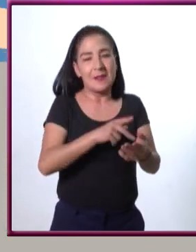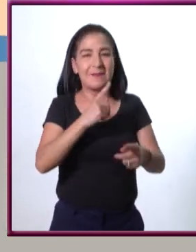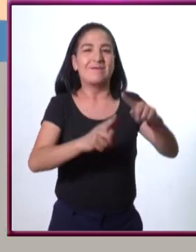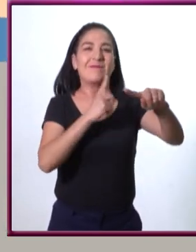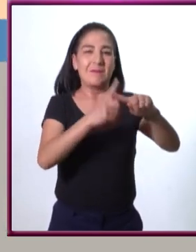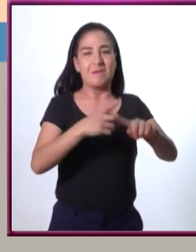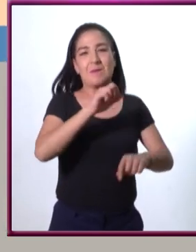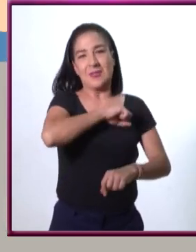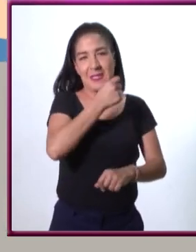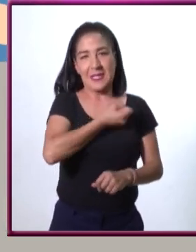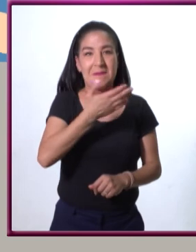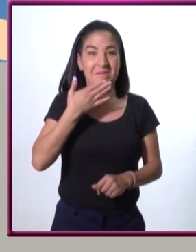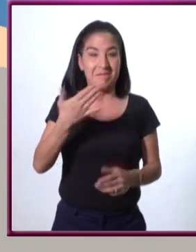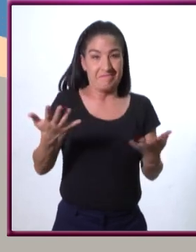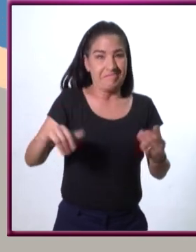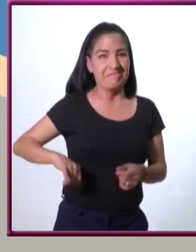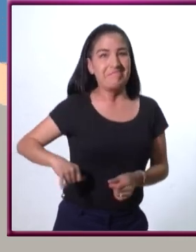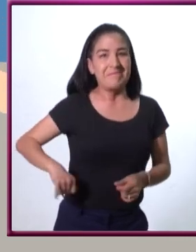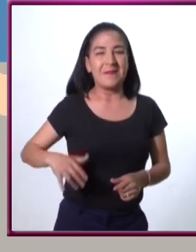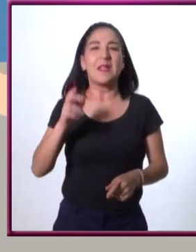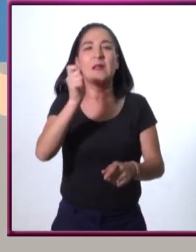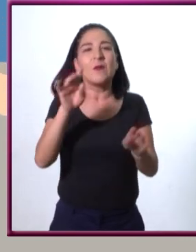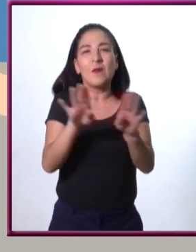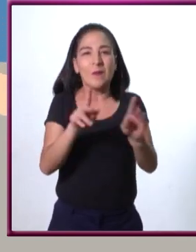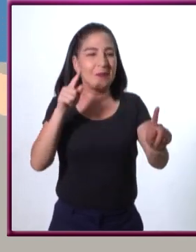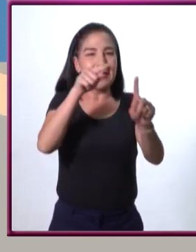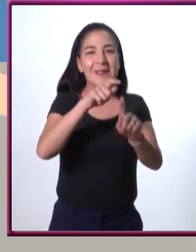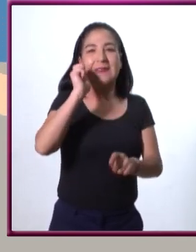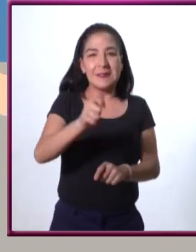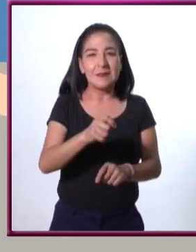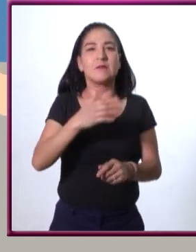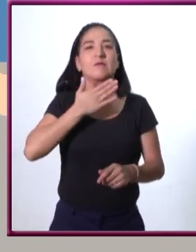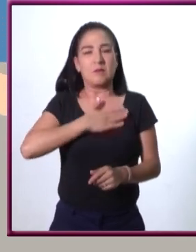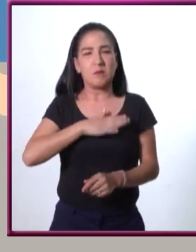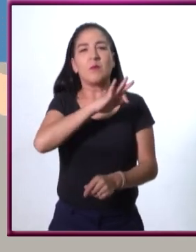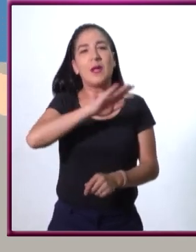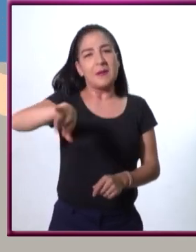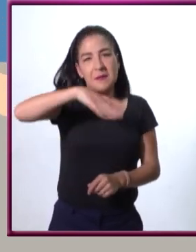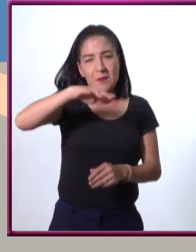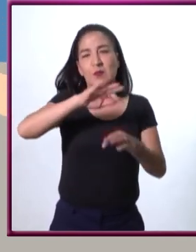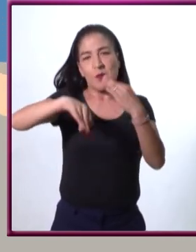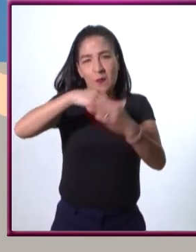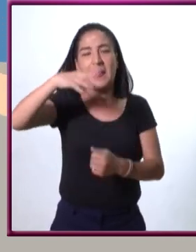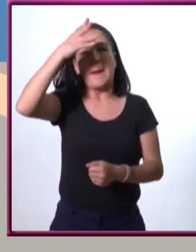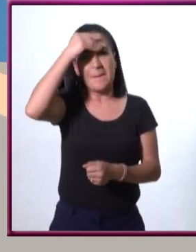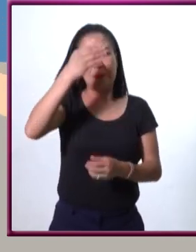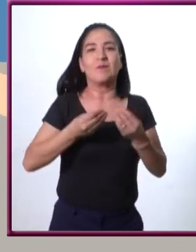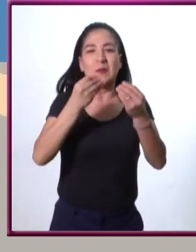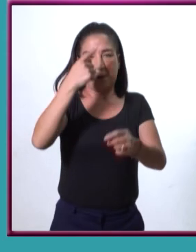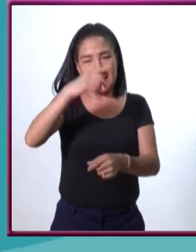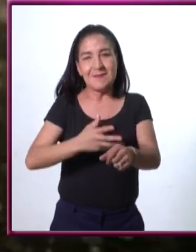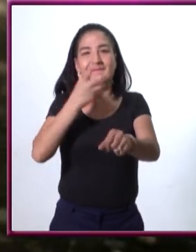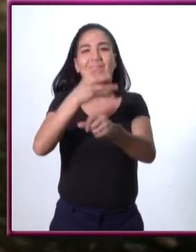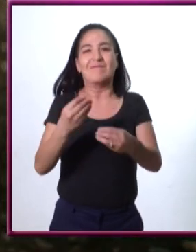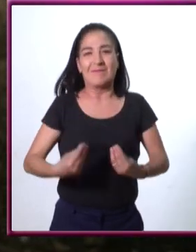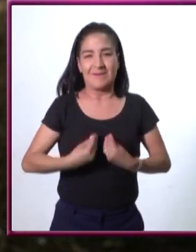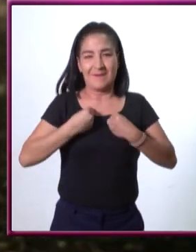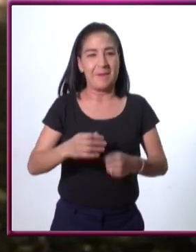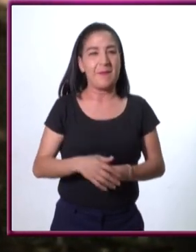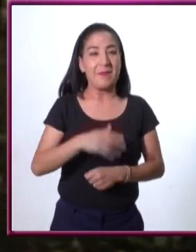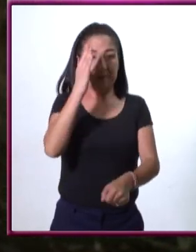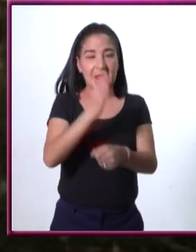sanar. Interesante, ¿no? Un enfoque sobre la justicia del que podemos aprender mucho para aplicarlo en la vida. El